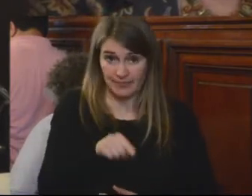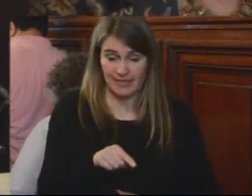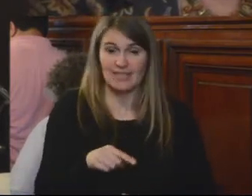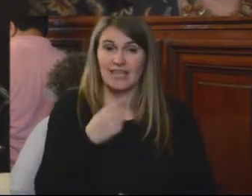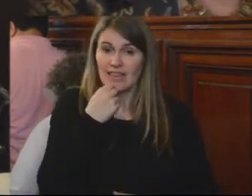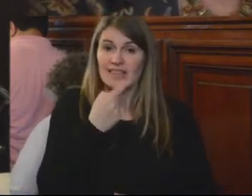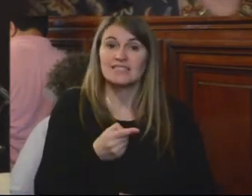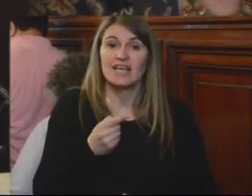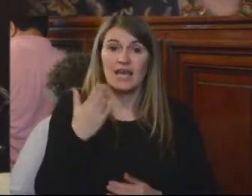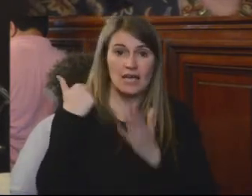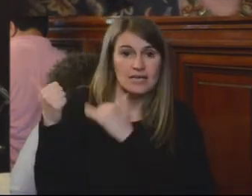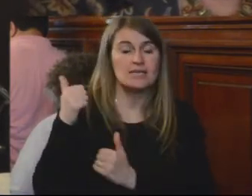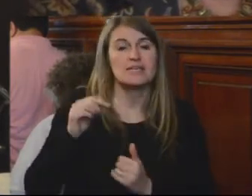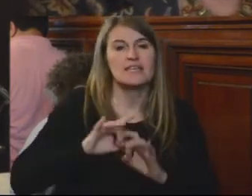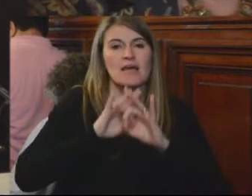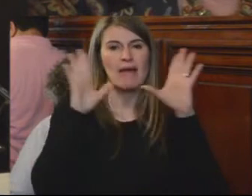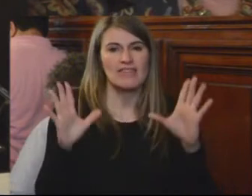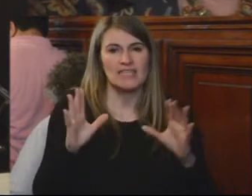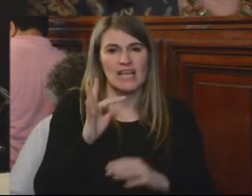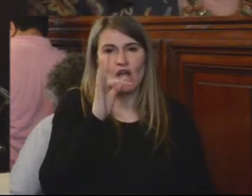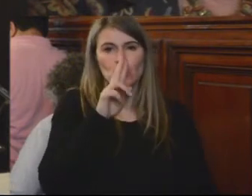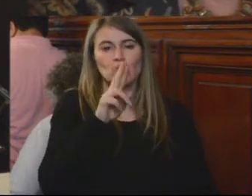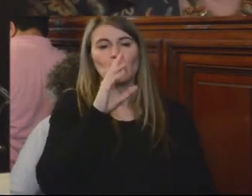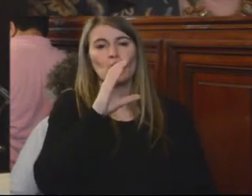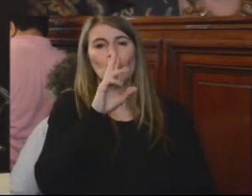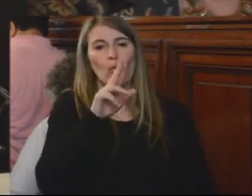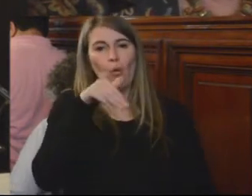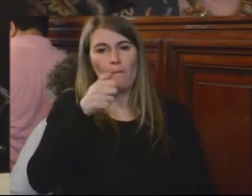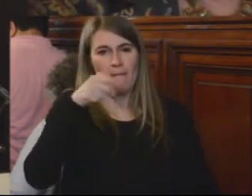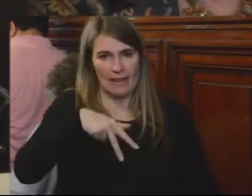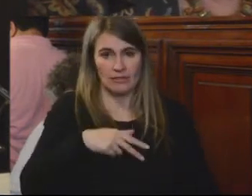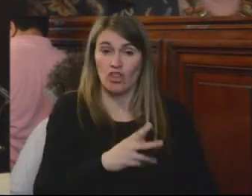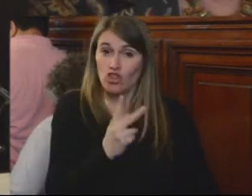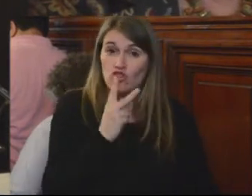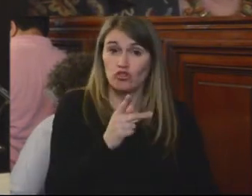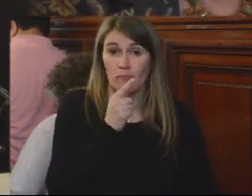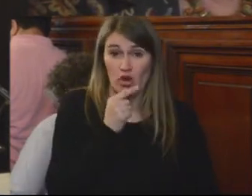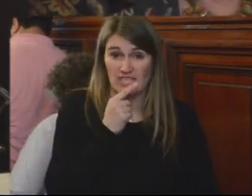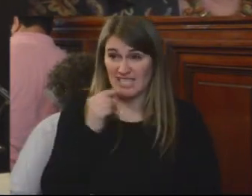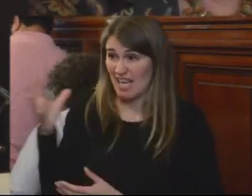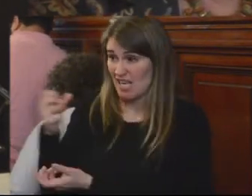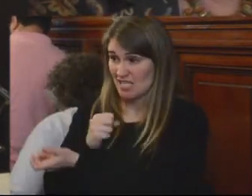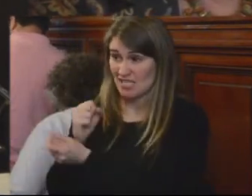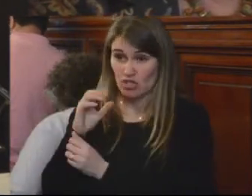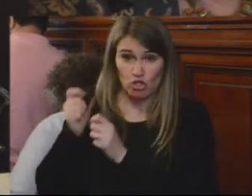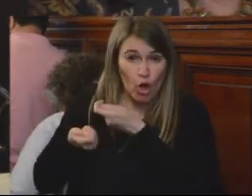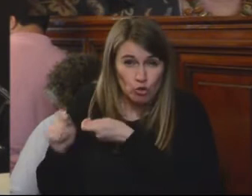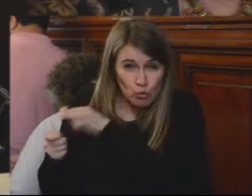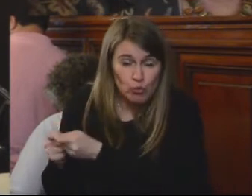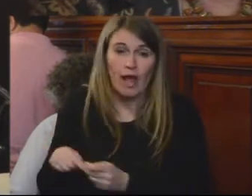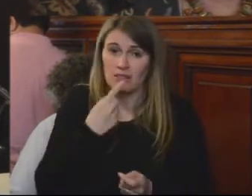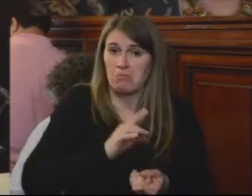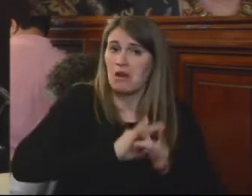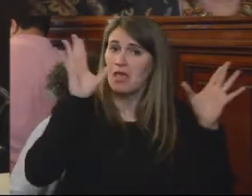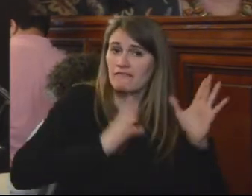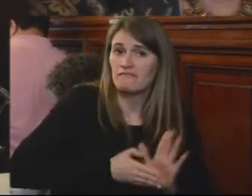llamado operativo independencia en la provincia de tucumán donde dos policías que intervienen en secuestros y torturas fueron absueltos con este argumento y en una causa en la